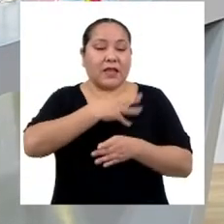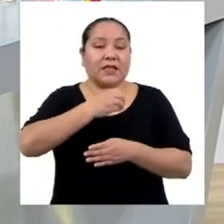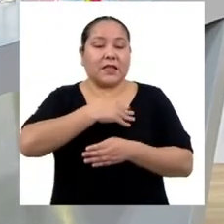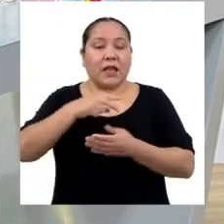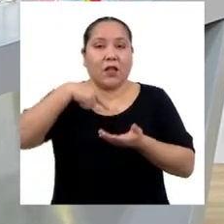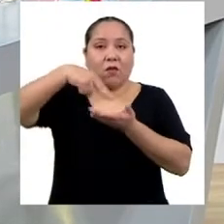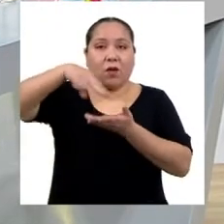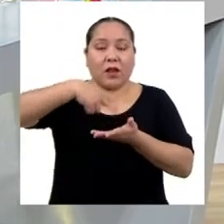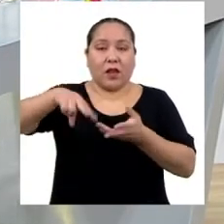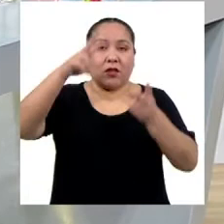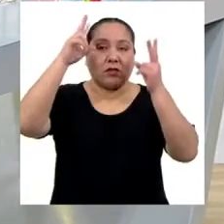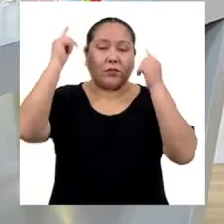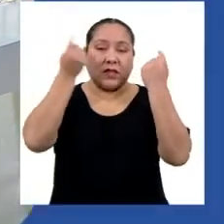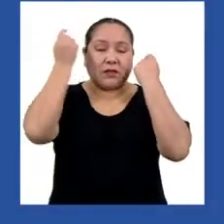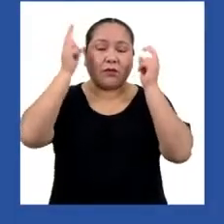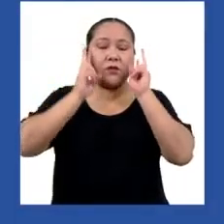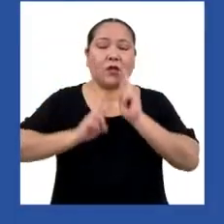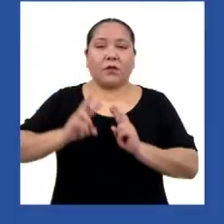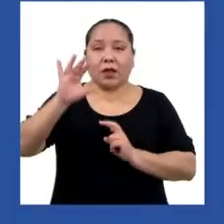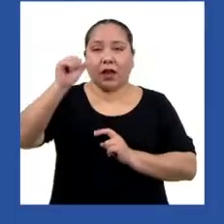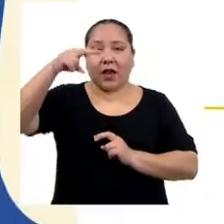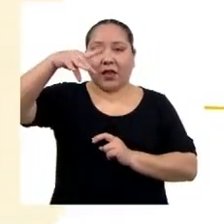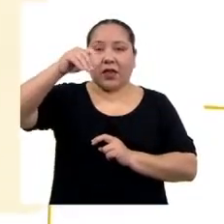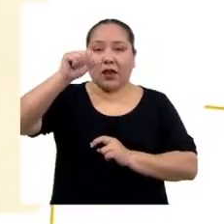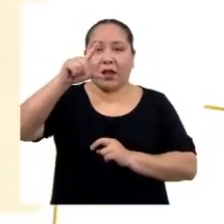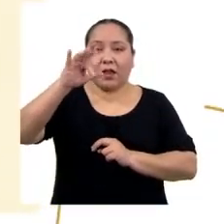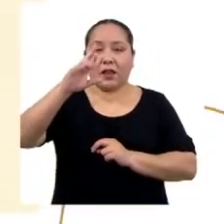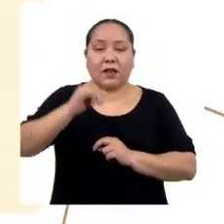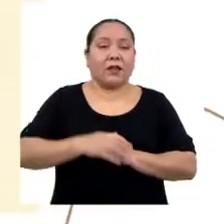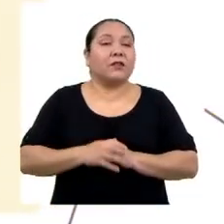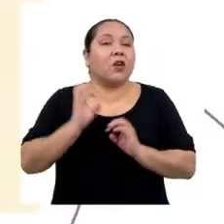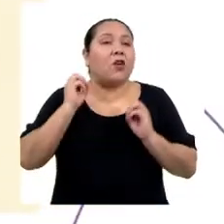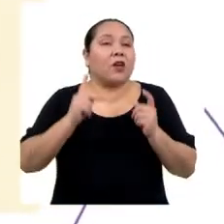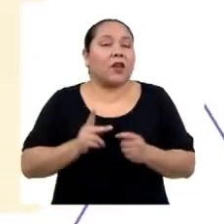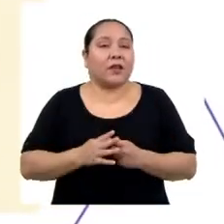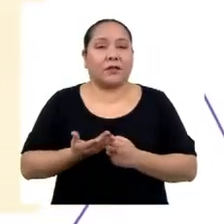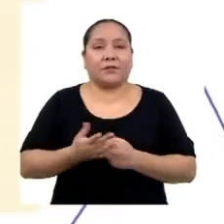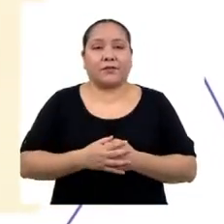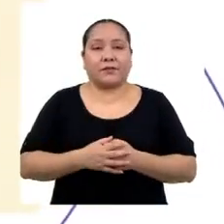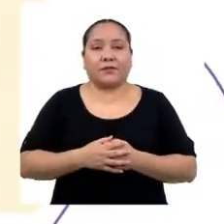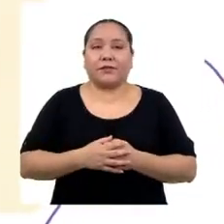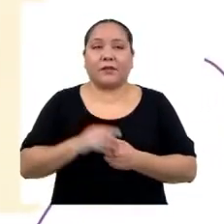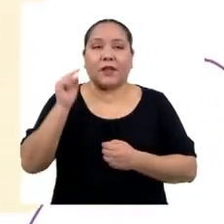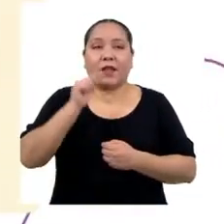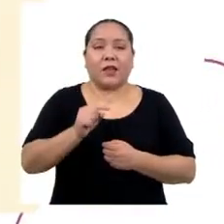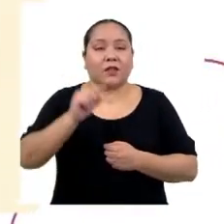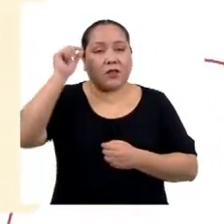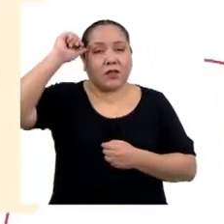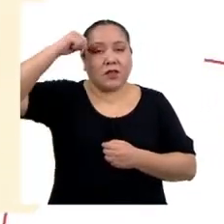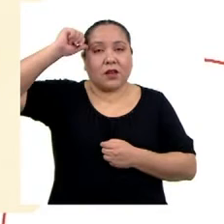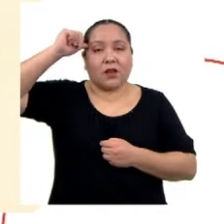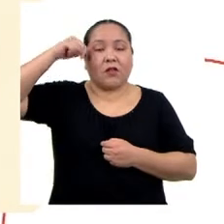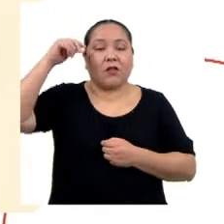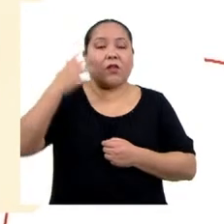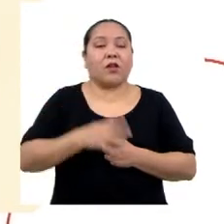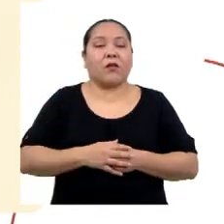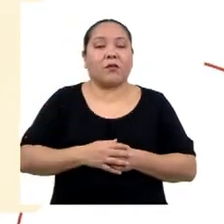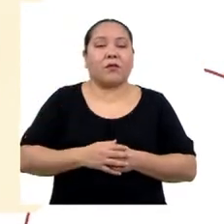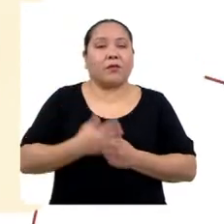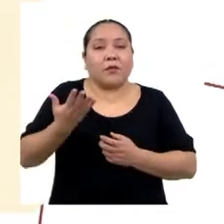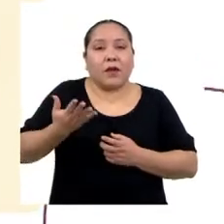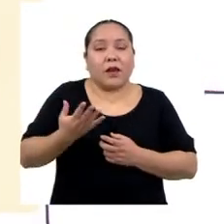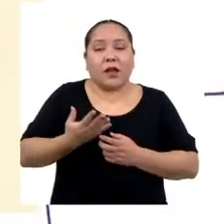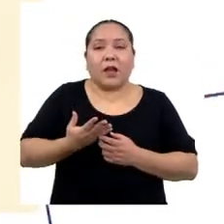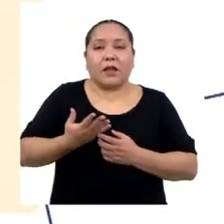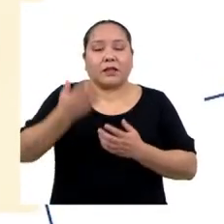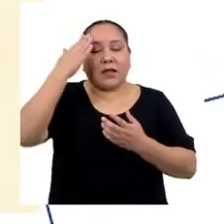de la fiesta de la Virgen de la Candelaria? Bueno, entonces se deben acordar que para calcular la